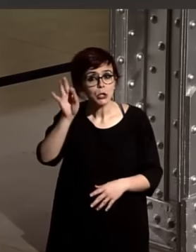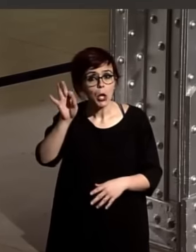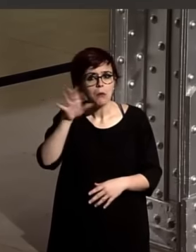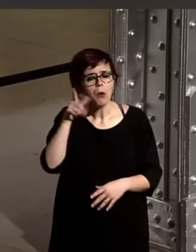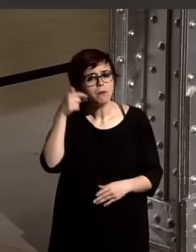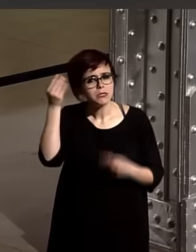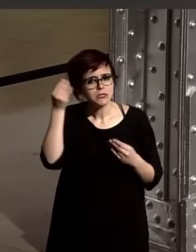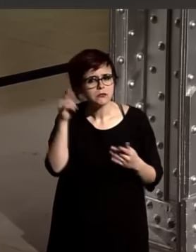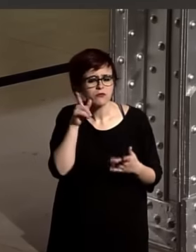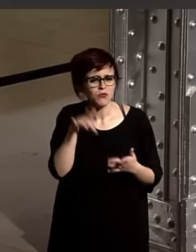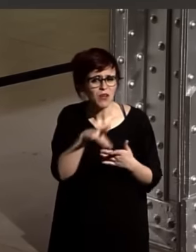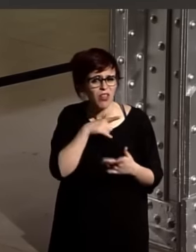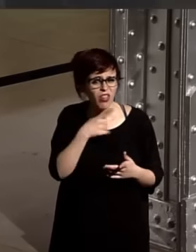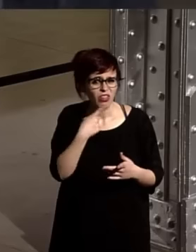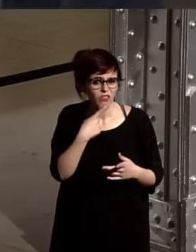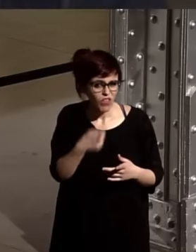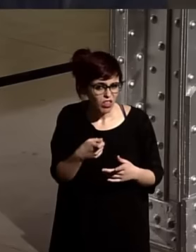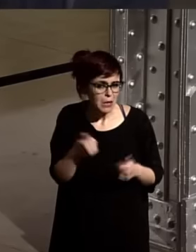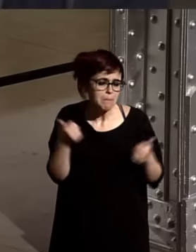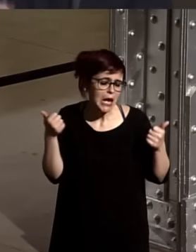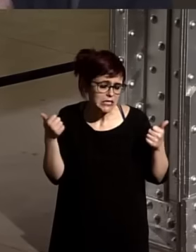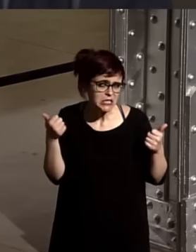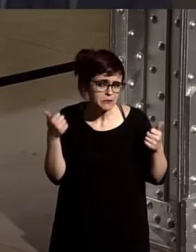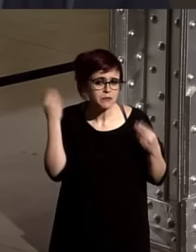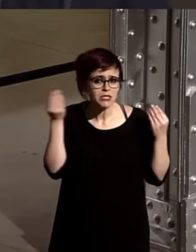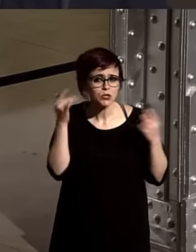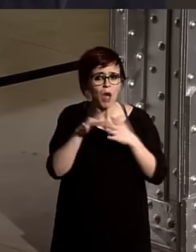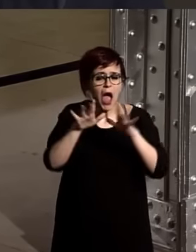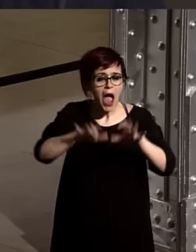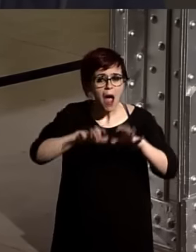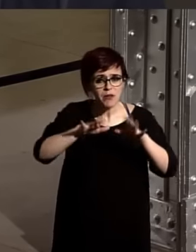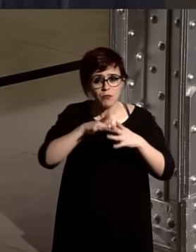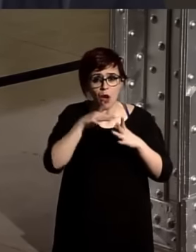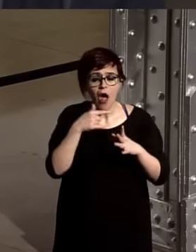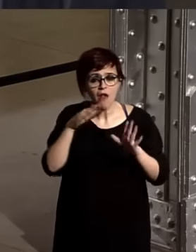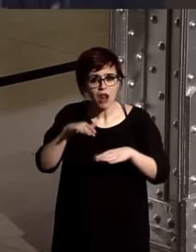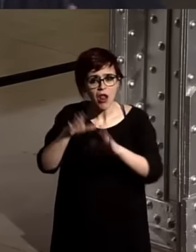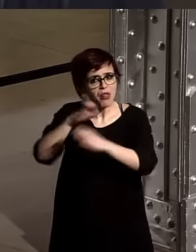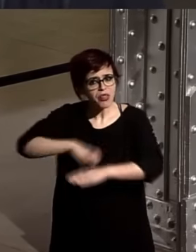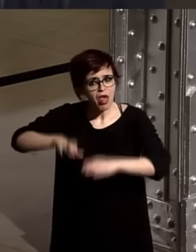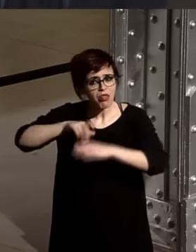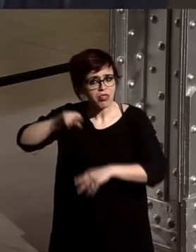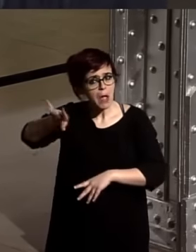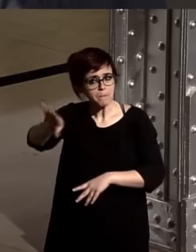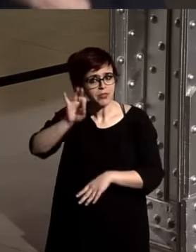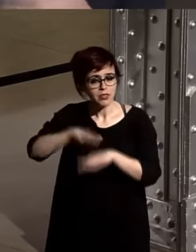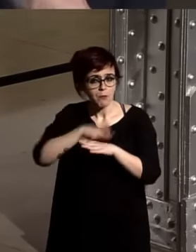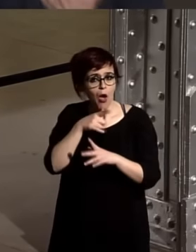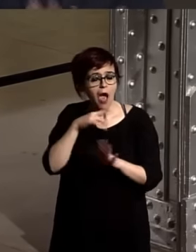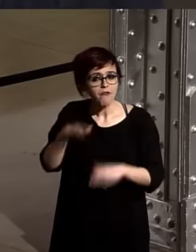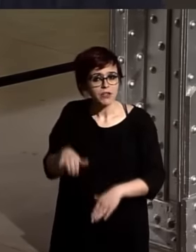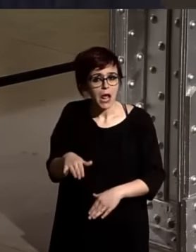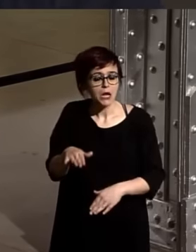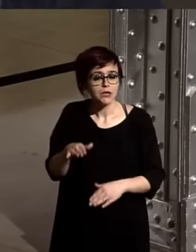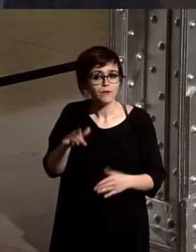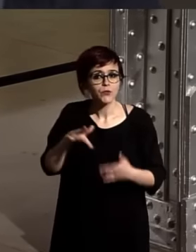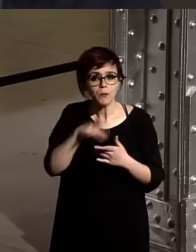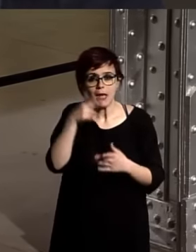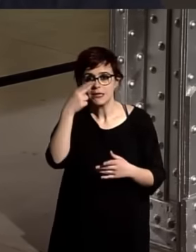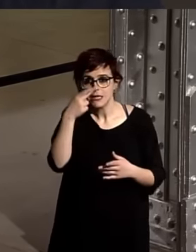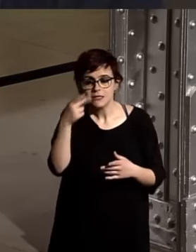porque pensé Bueno me va a resultar más difícil eh aprender esto de la ciencia por mí misma entonces voy a elegir una carrera científica que siempre podré eh